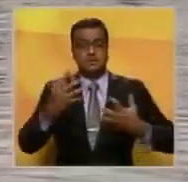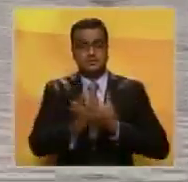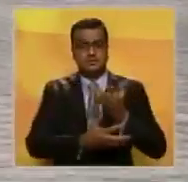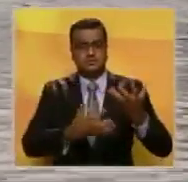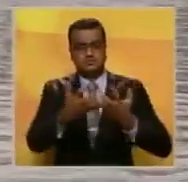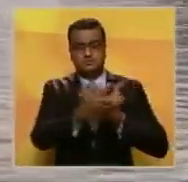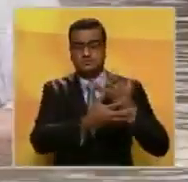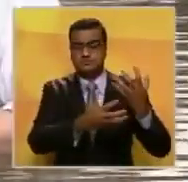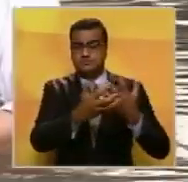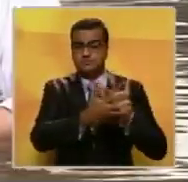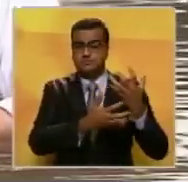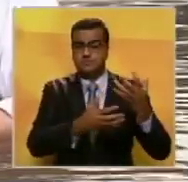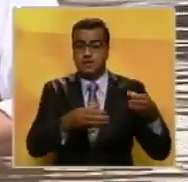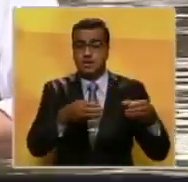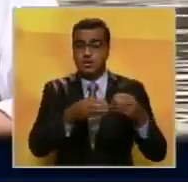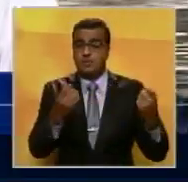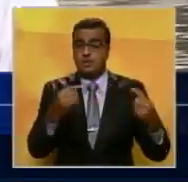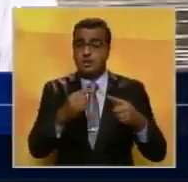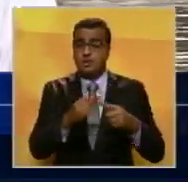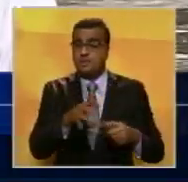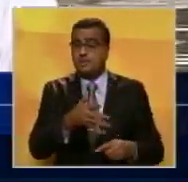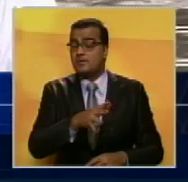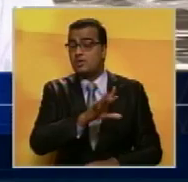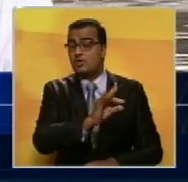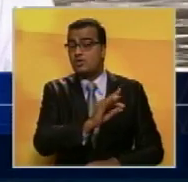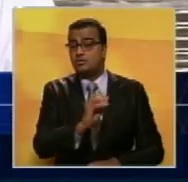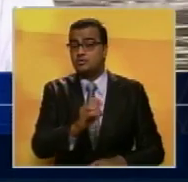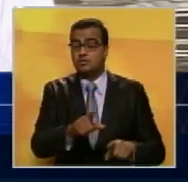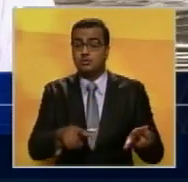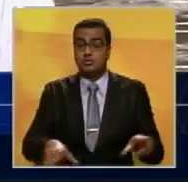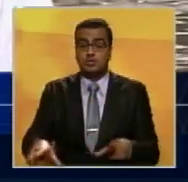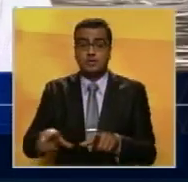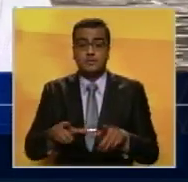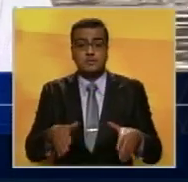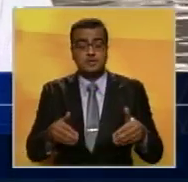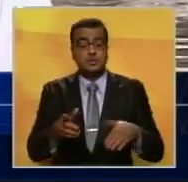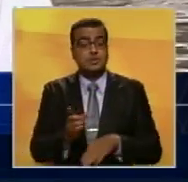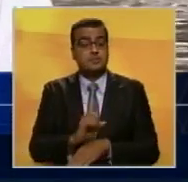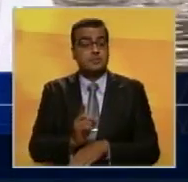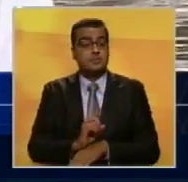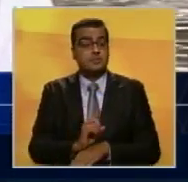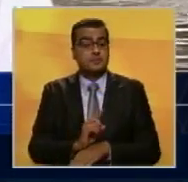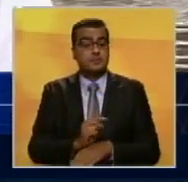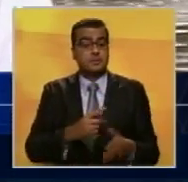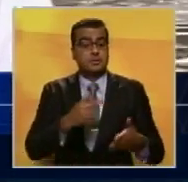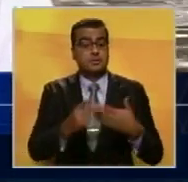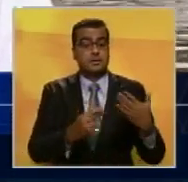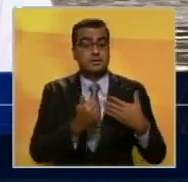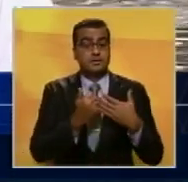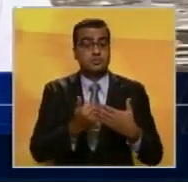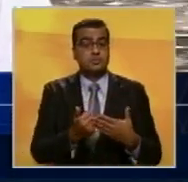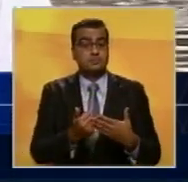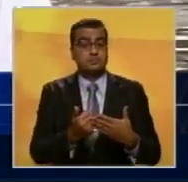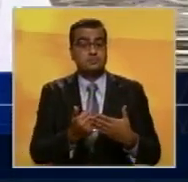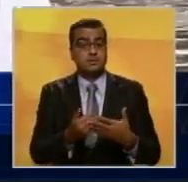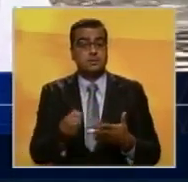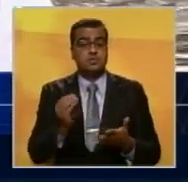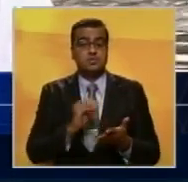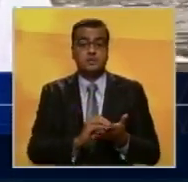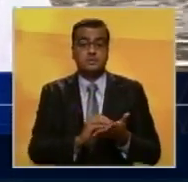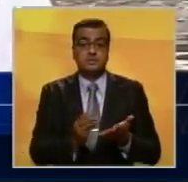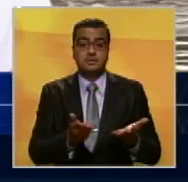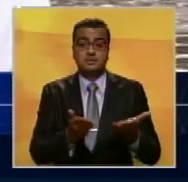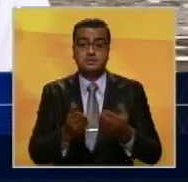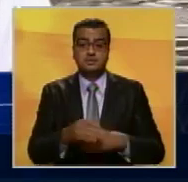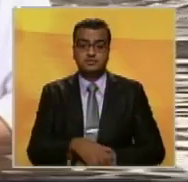de Corpelec, Miranda y Libertador, que afectó al menos a 8 circuitos, originando inmediatamente la activación de un plan de contingencia para restablecer el